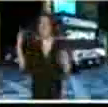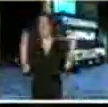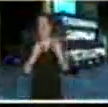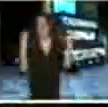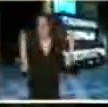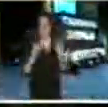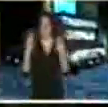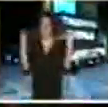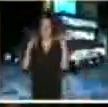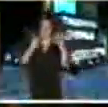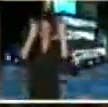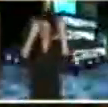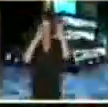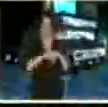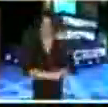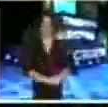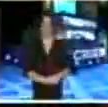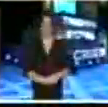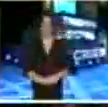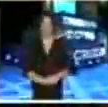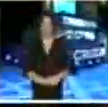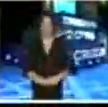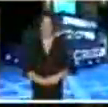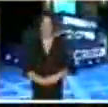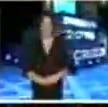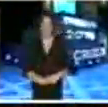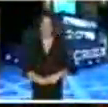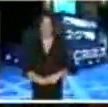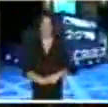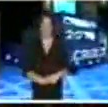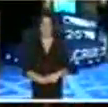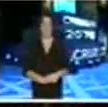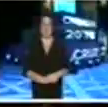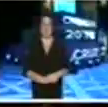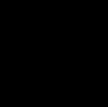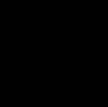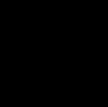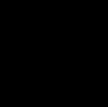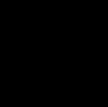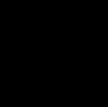Que tienen que marcharse ya.